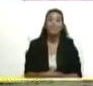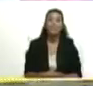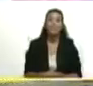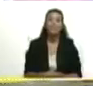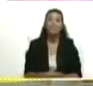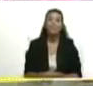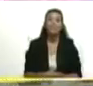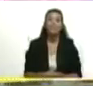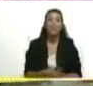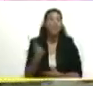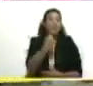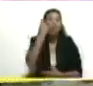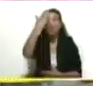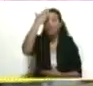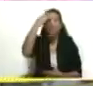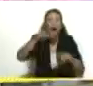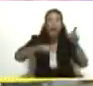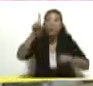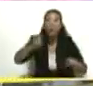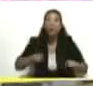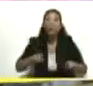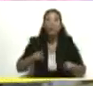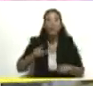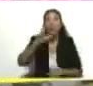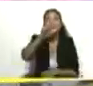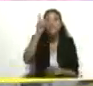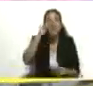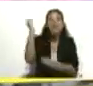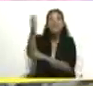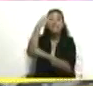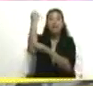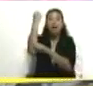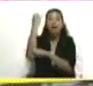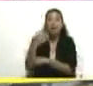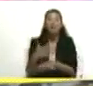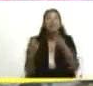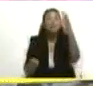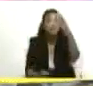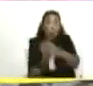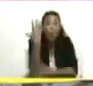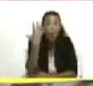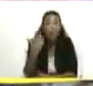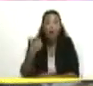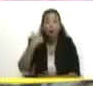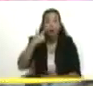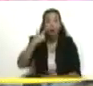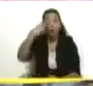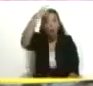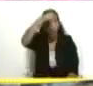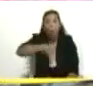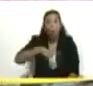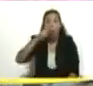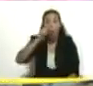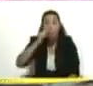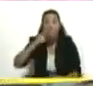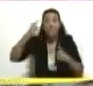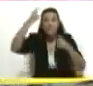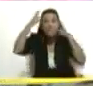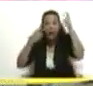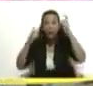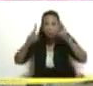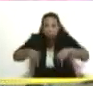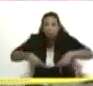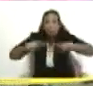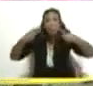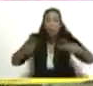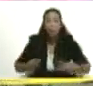¿Viste? Eso era lo único que sabíamos del canto del llano. Pero cuando surgió ese rostro, esa fuerza